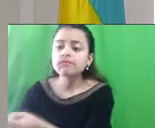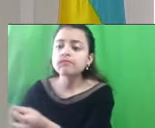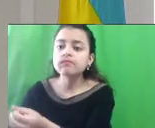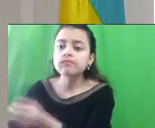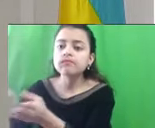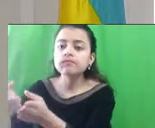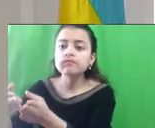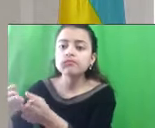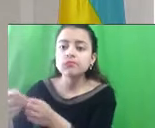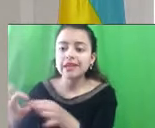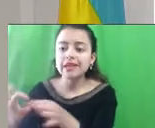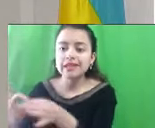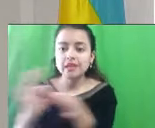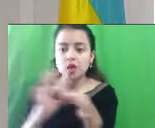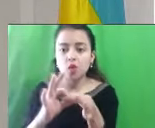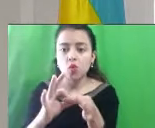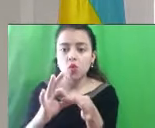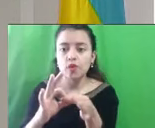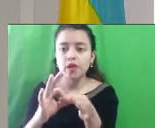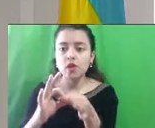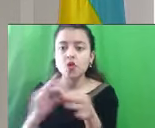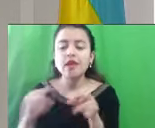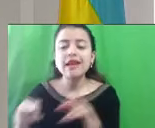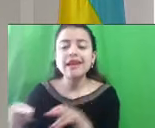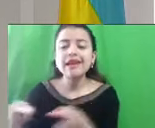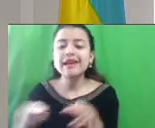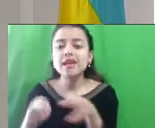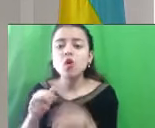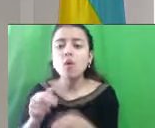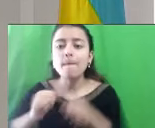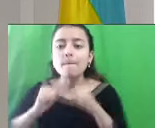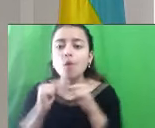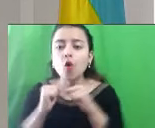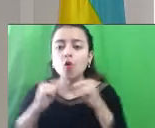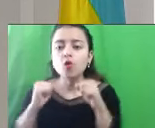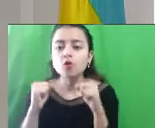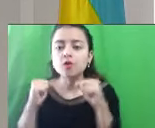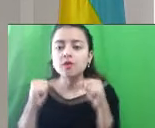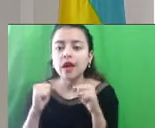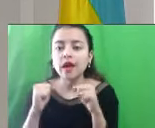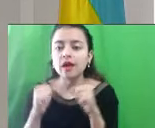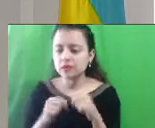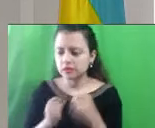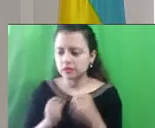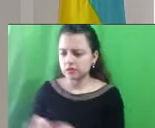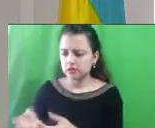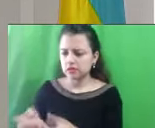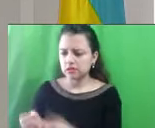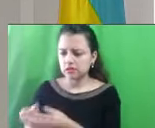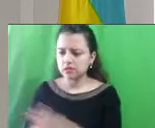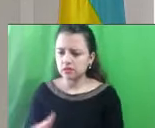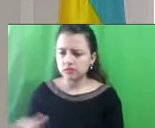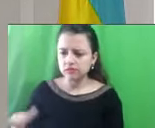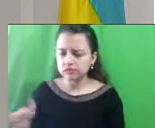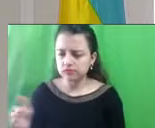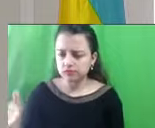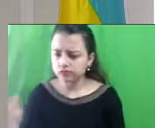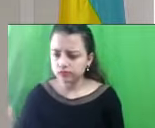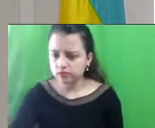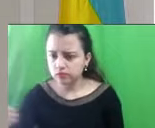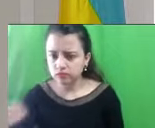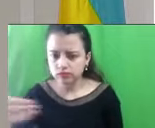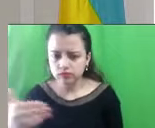bastante elevado. Esta construcción de la PETAR de Cartagenita va a permitir cubrir aproximadamente